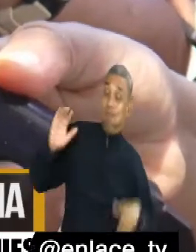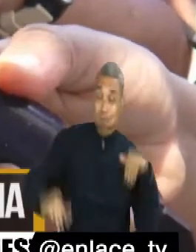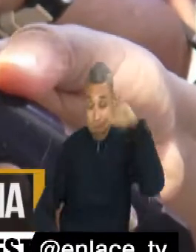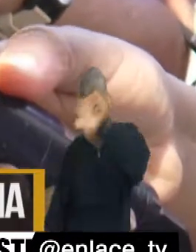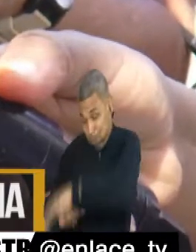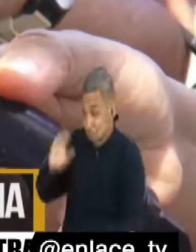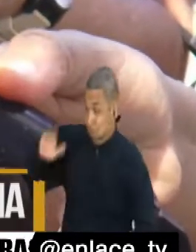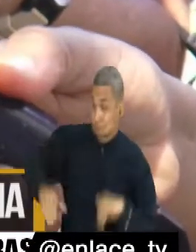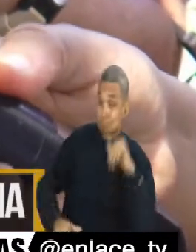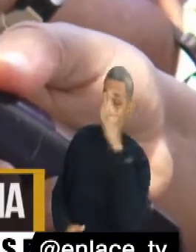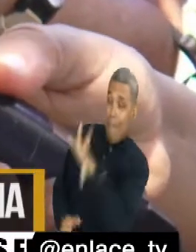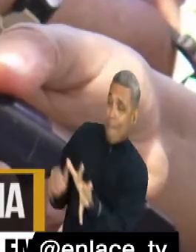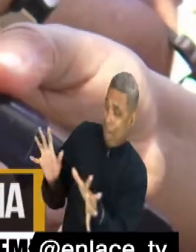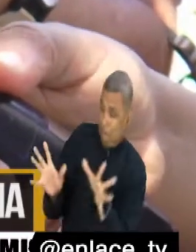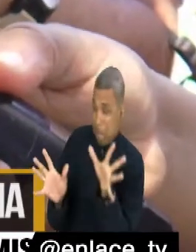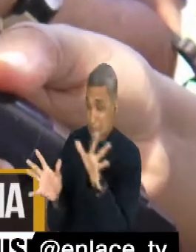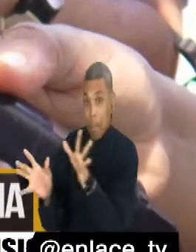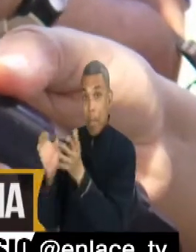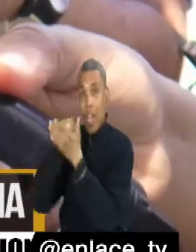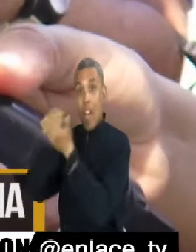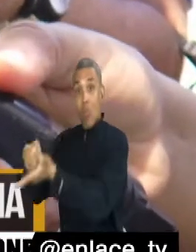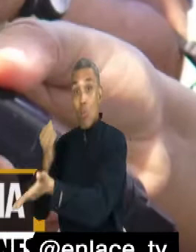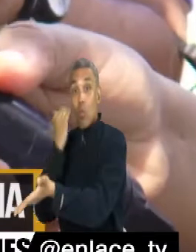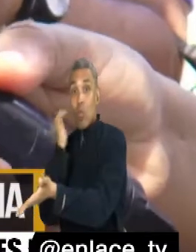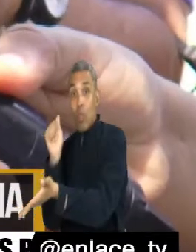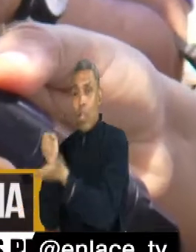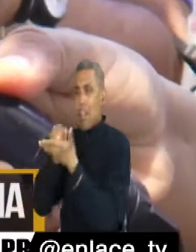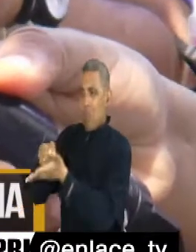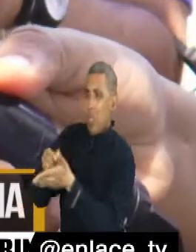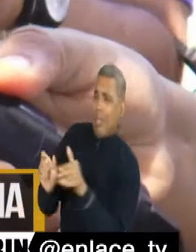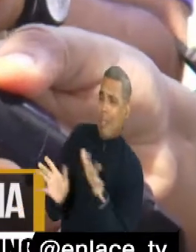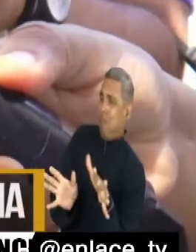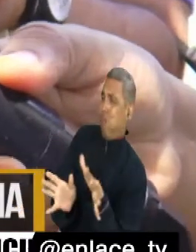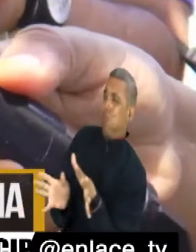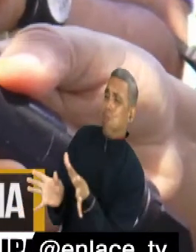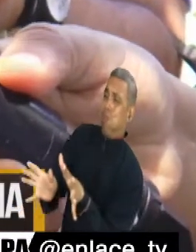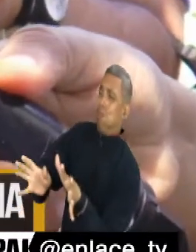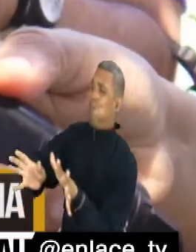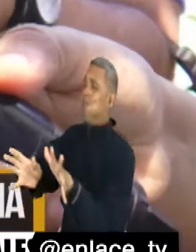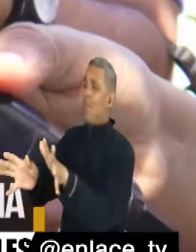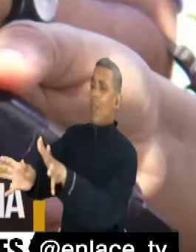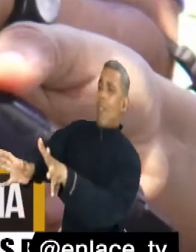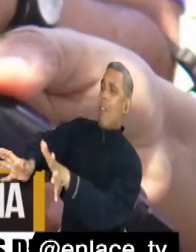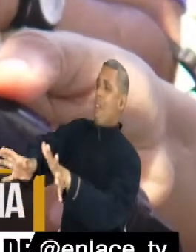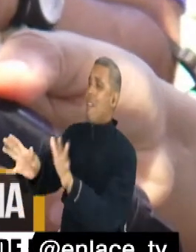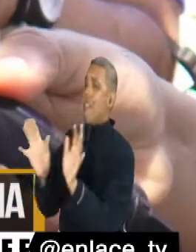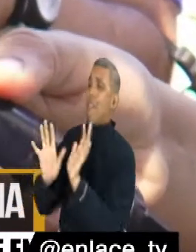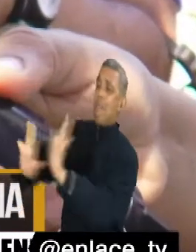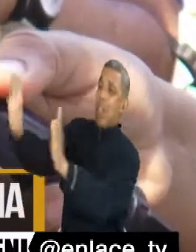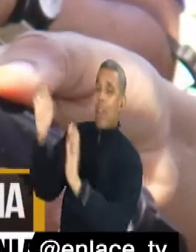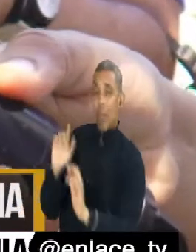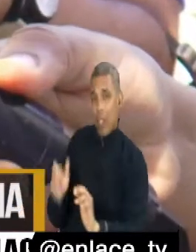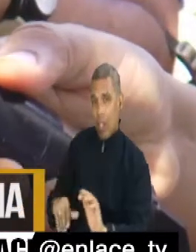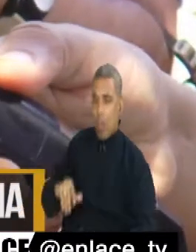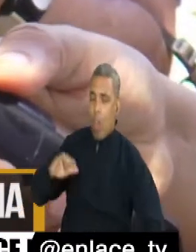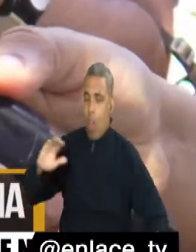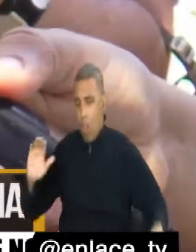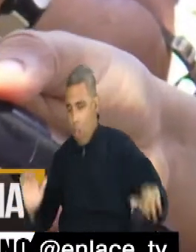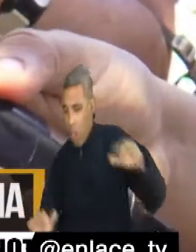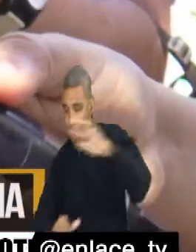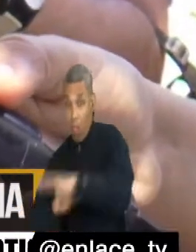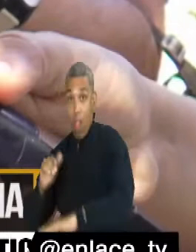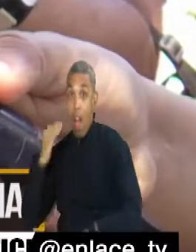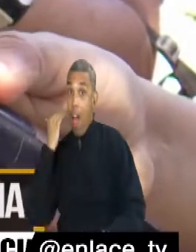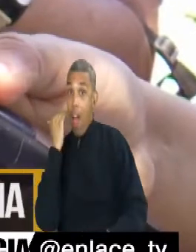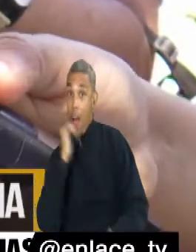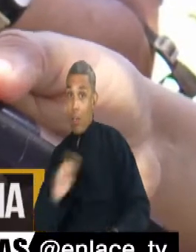nadar y él se resbaló, puede ser que la molla se lo comió, la corriente se lo atrapó. En